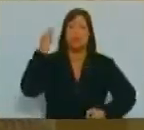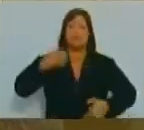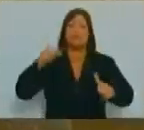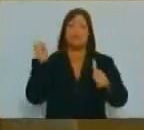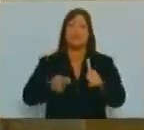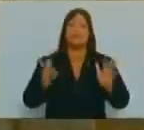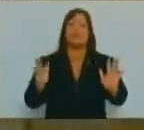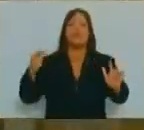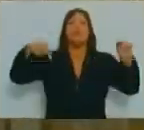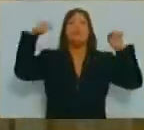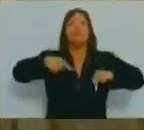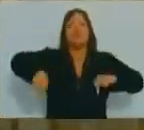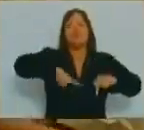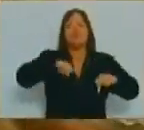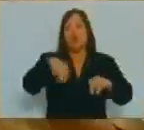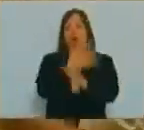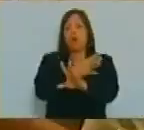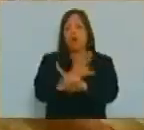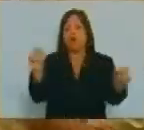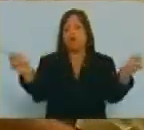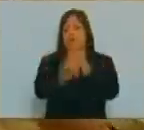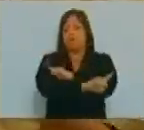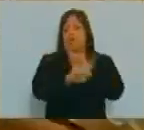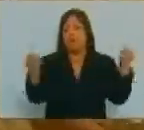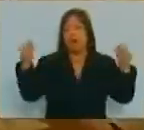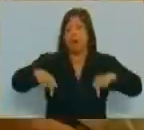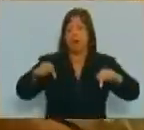bueno nosotros aquí no están muy grandes